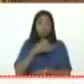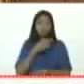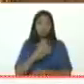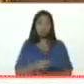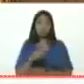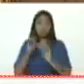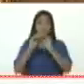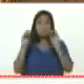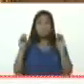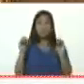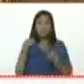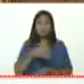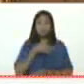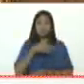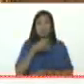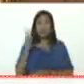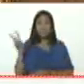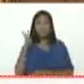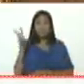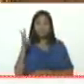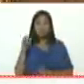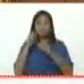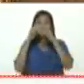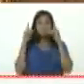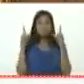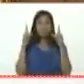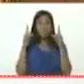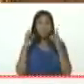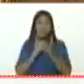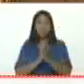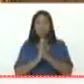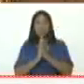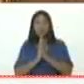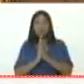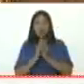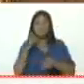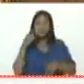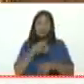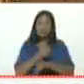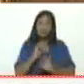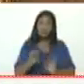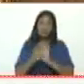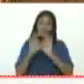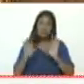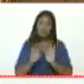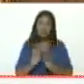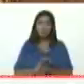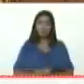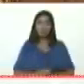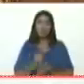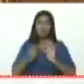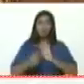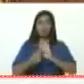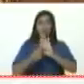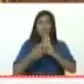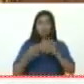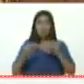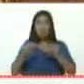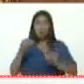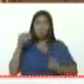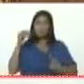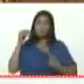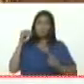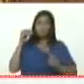Yo llamo a la sociedad venezolana a despertar. Es una amenaza fascista. A enfrentar la amenaza